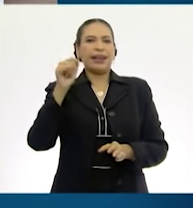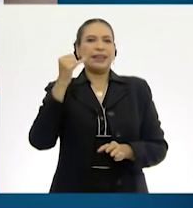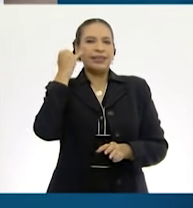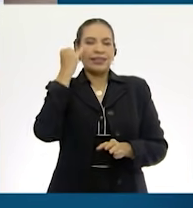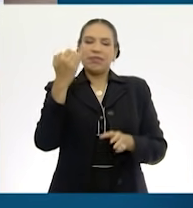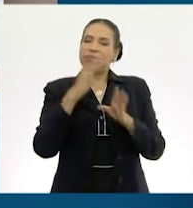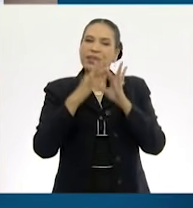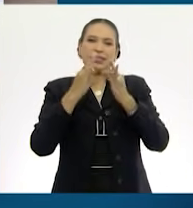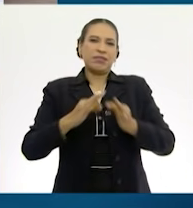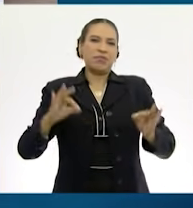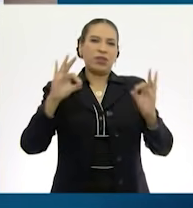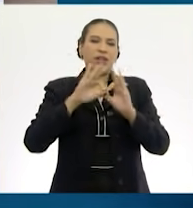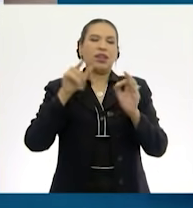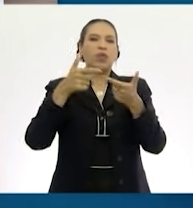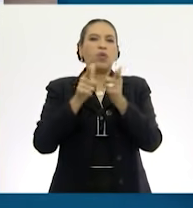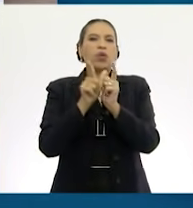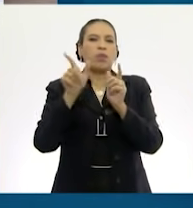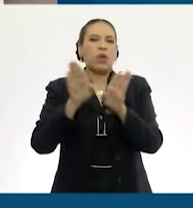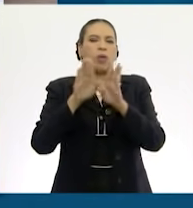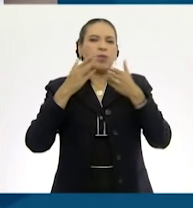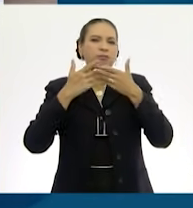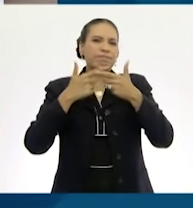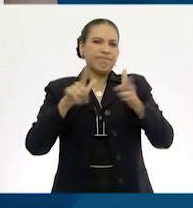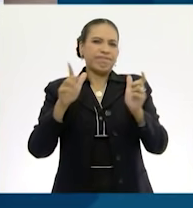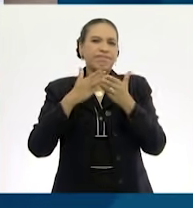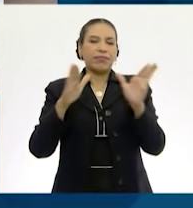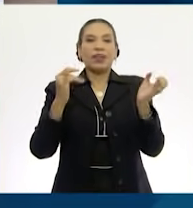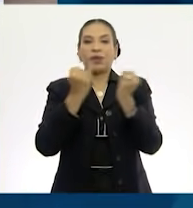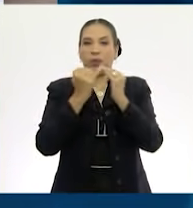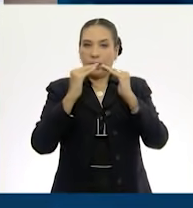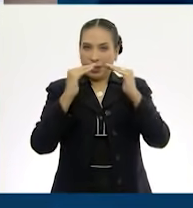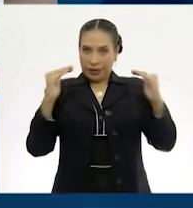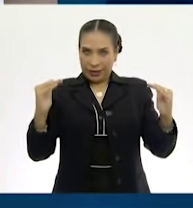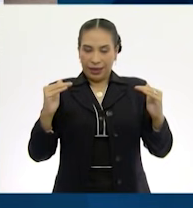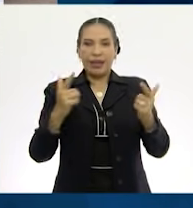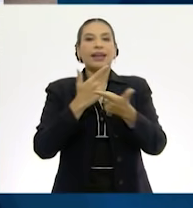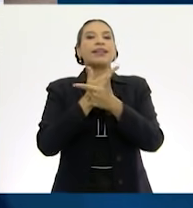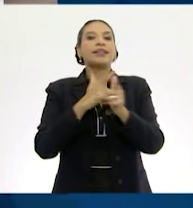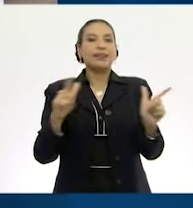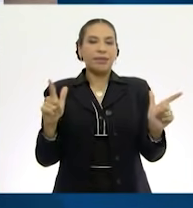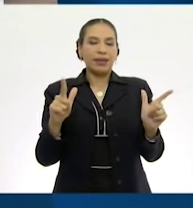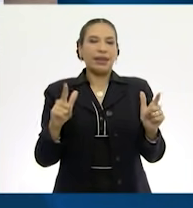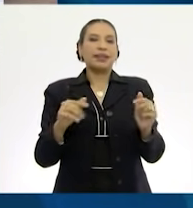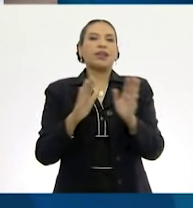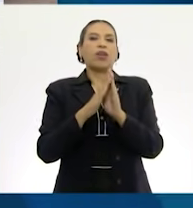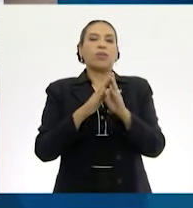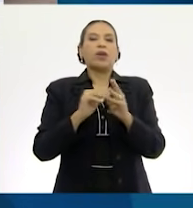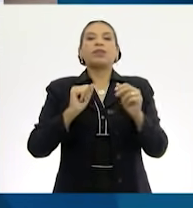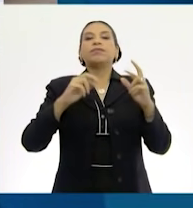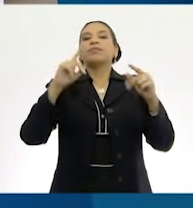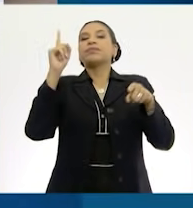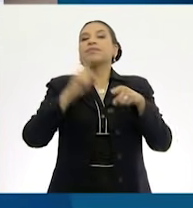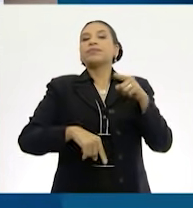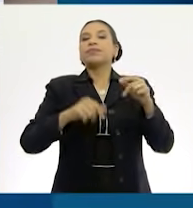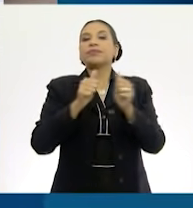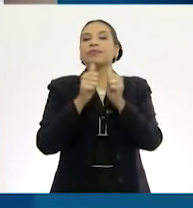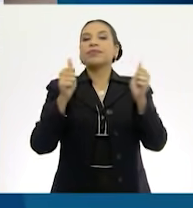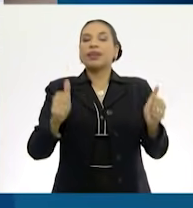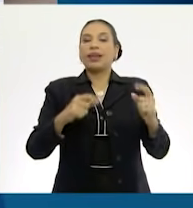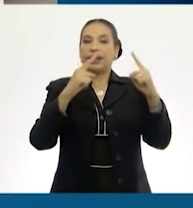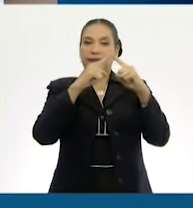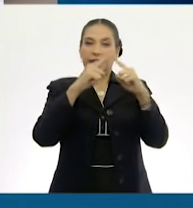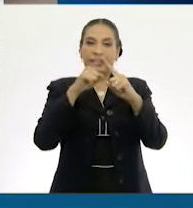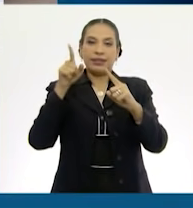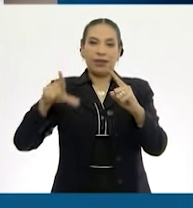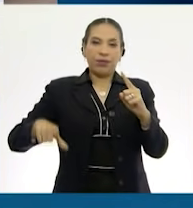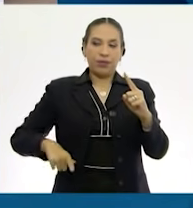más importantes del Partido Liberal, que son igualdad, libertad y separación de la Iglesia y el Estado.